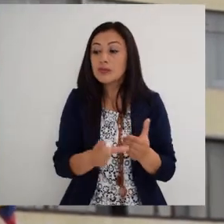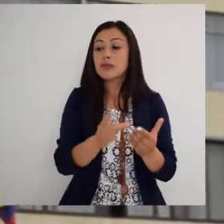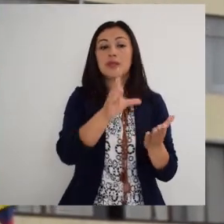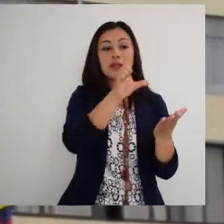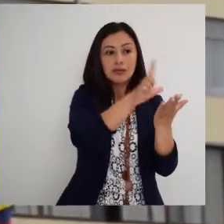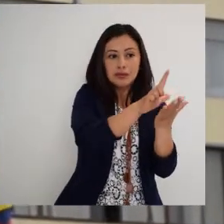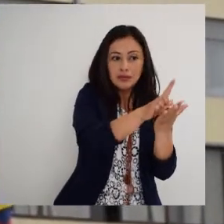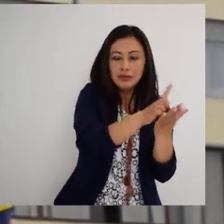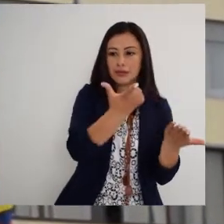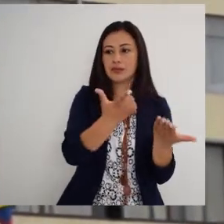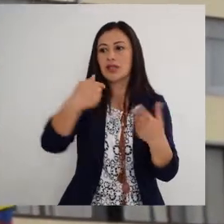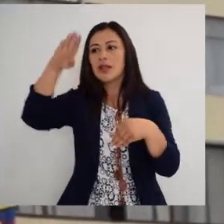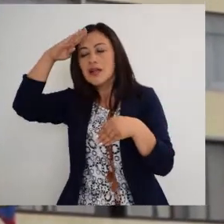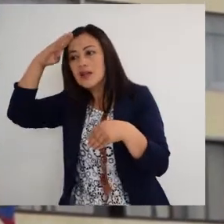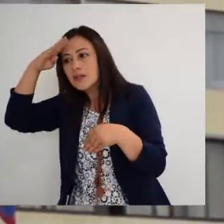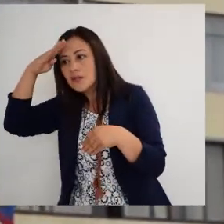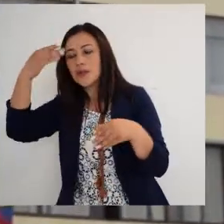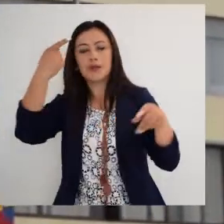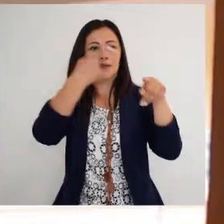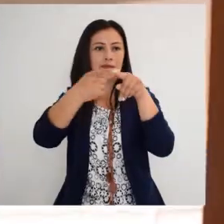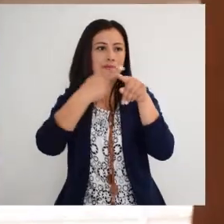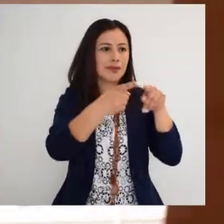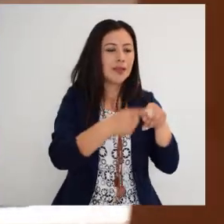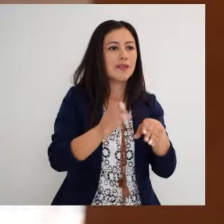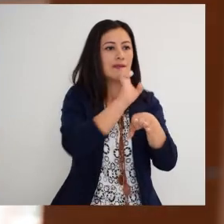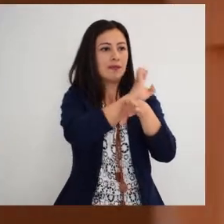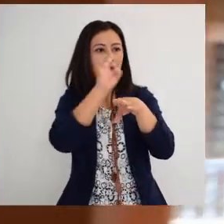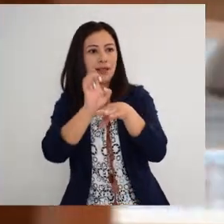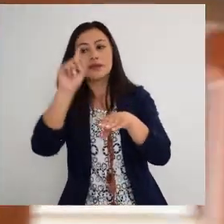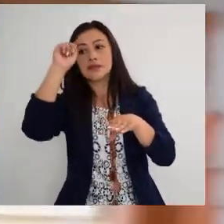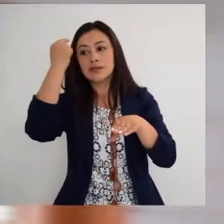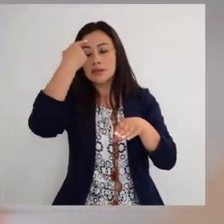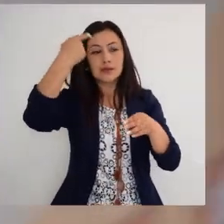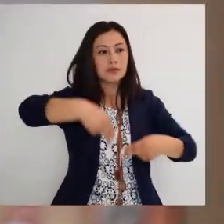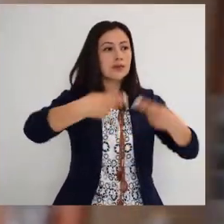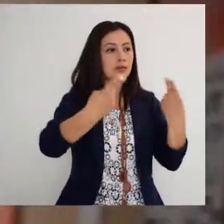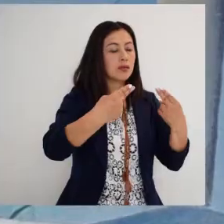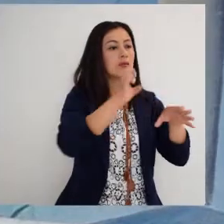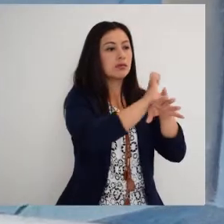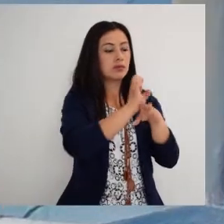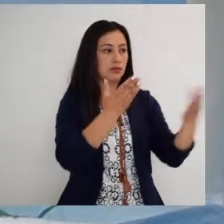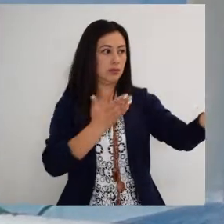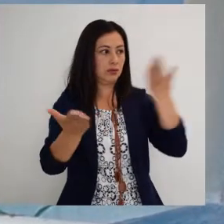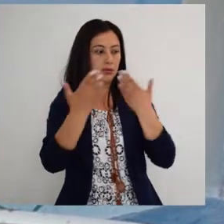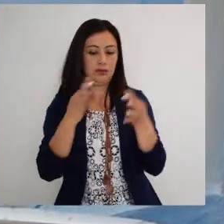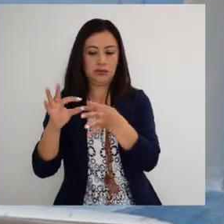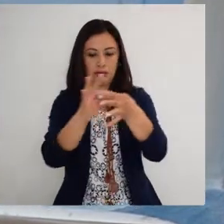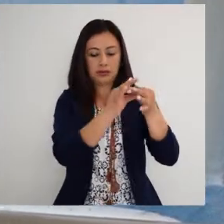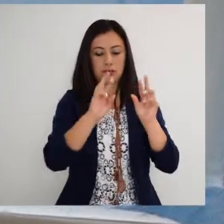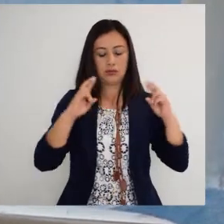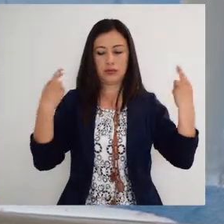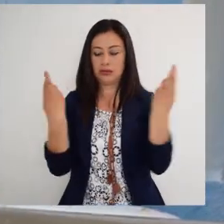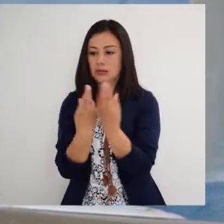registradores, la Procuraduría General de la Nación, la Policía Metropolitana de Tunja, las entidades del Gobierno Municipal, con el objeto